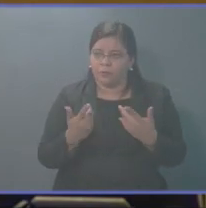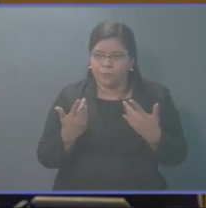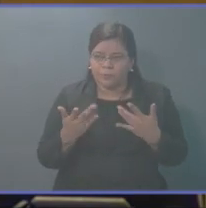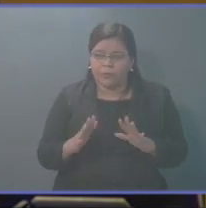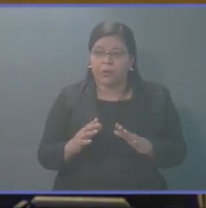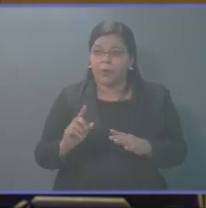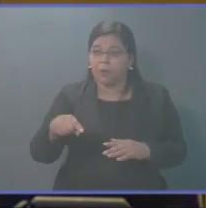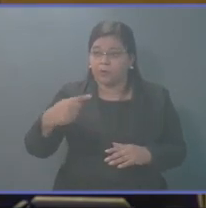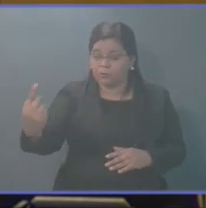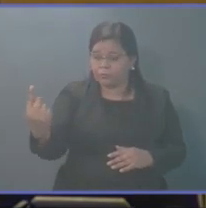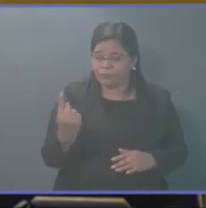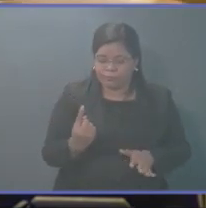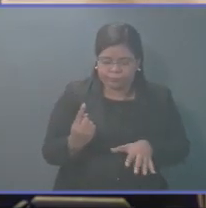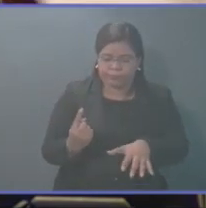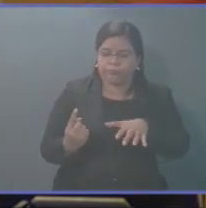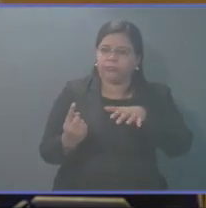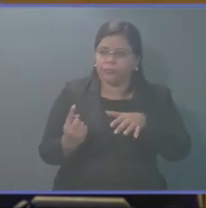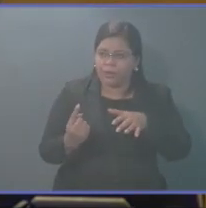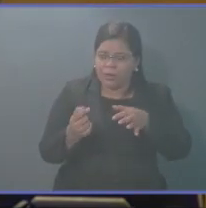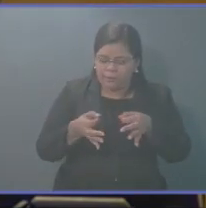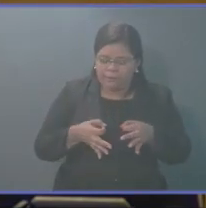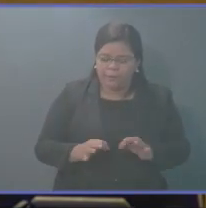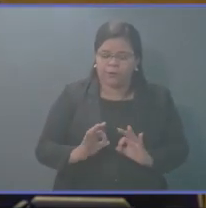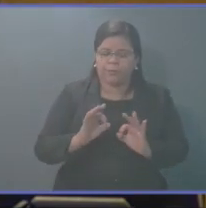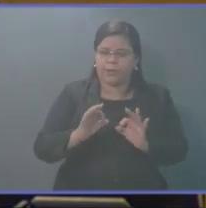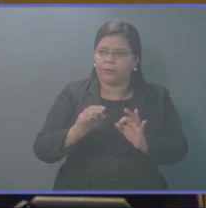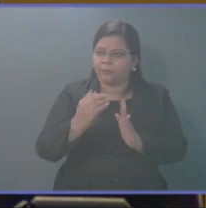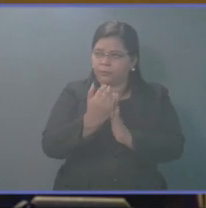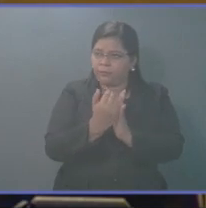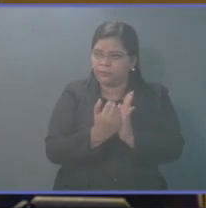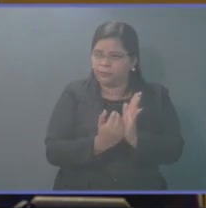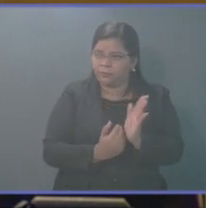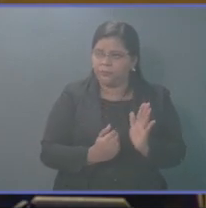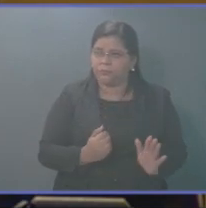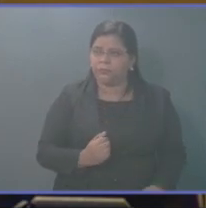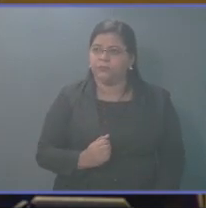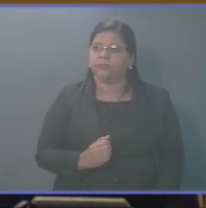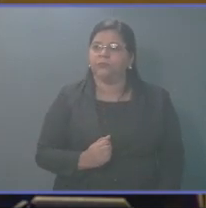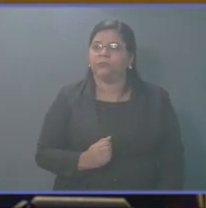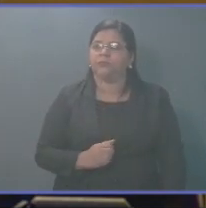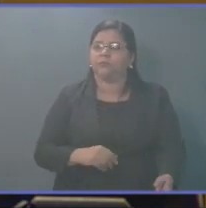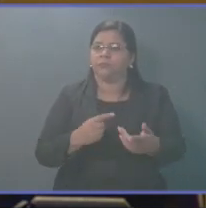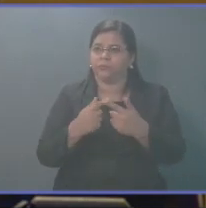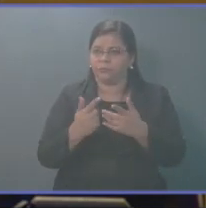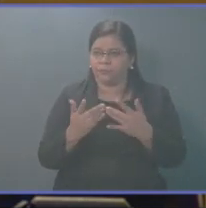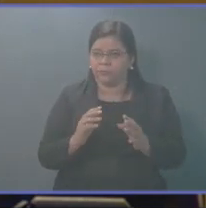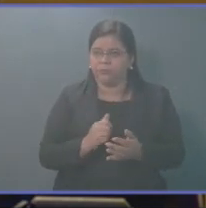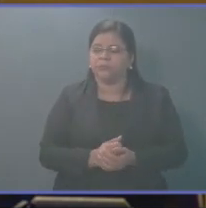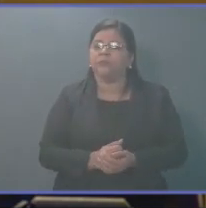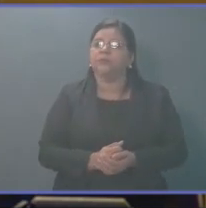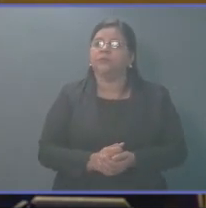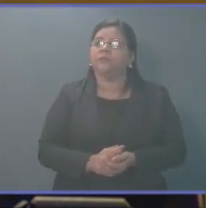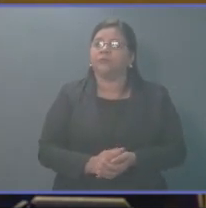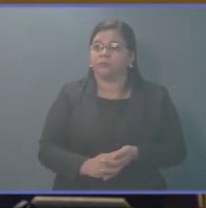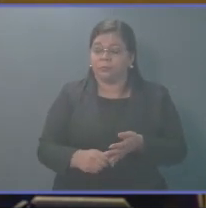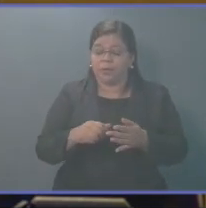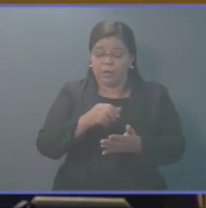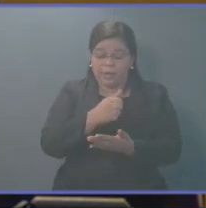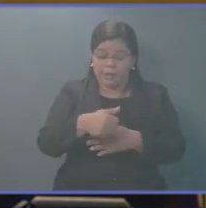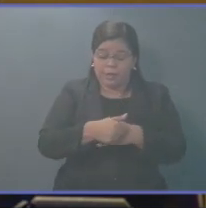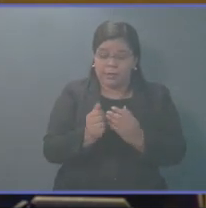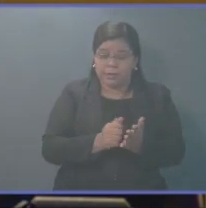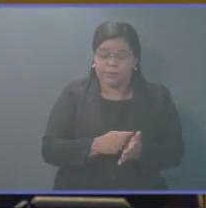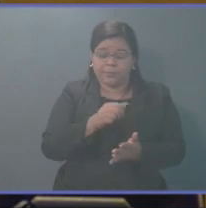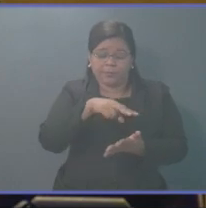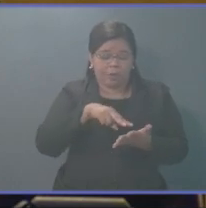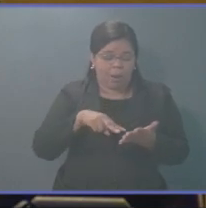interpelación se procederá de la siguiente manera. 1. El presidente de la Asamblea leerá los